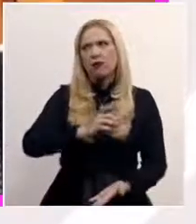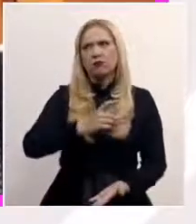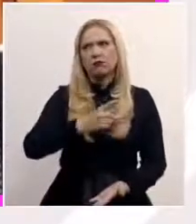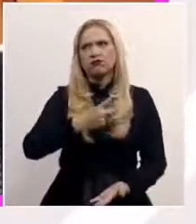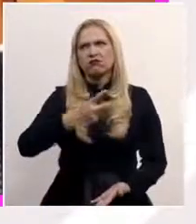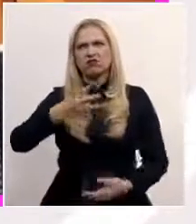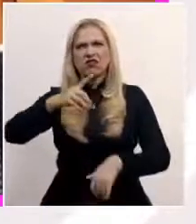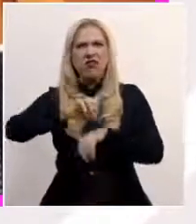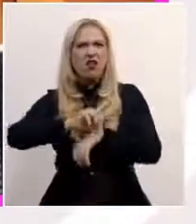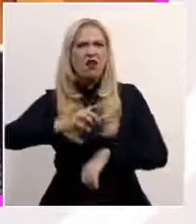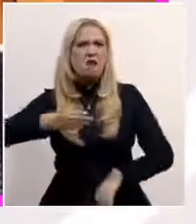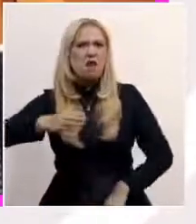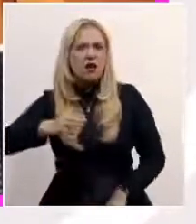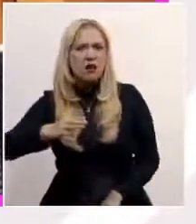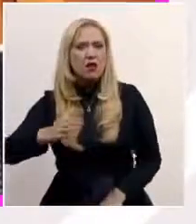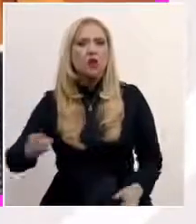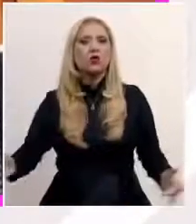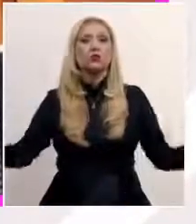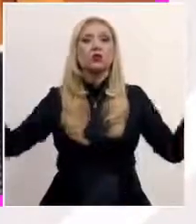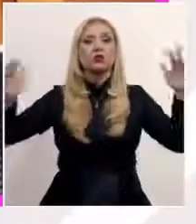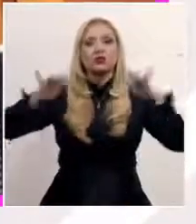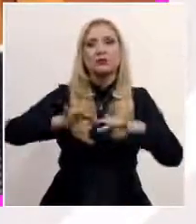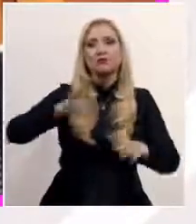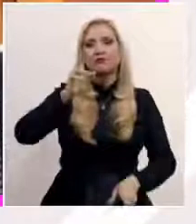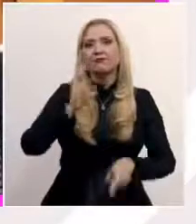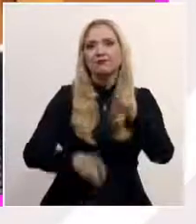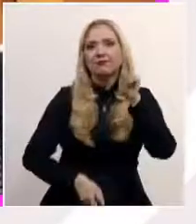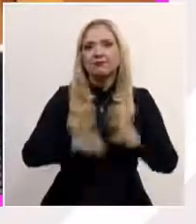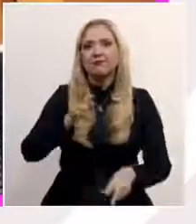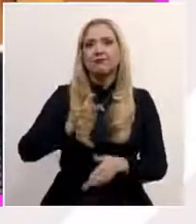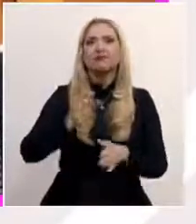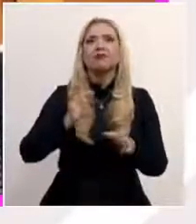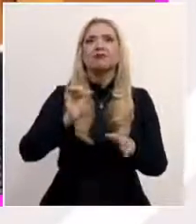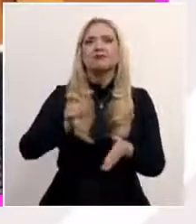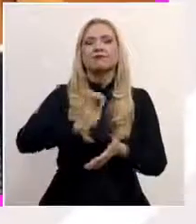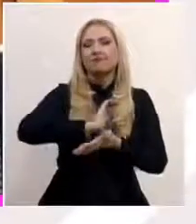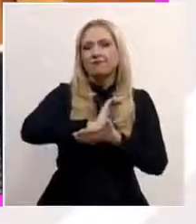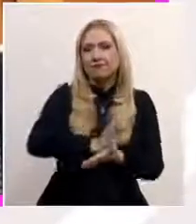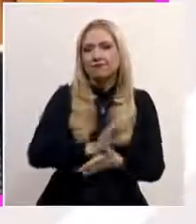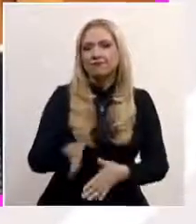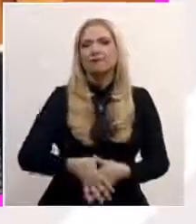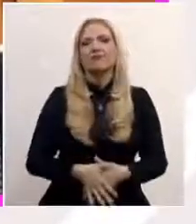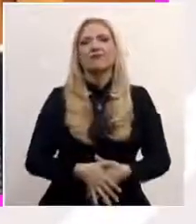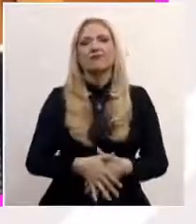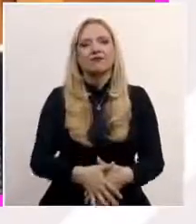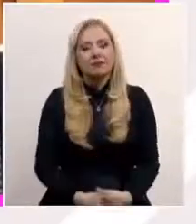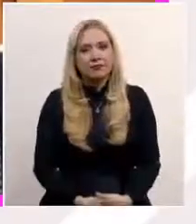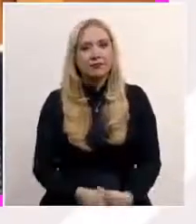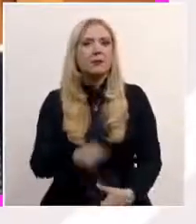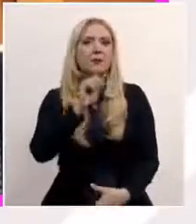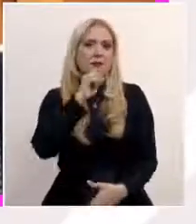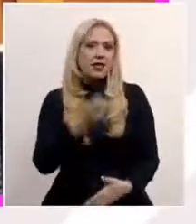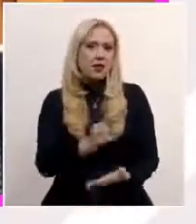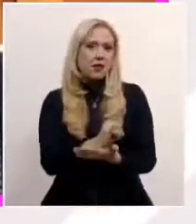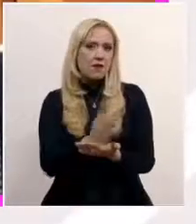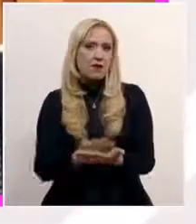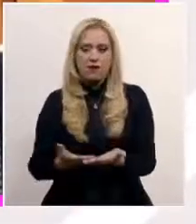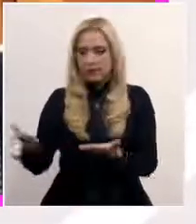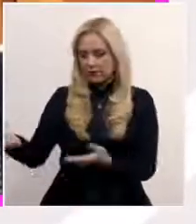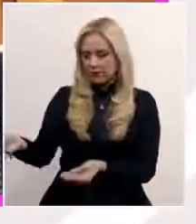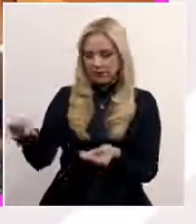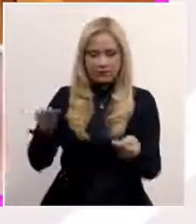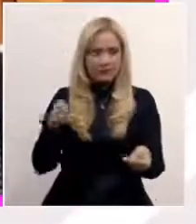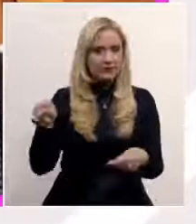mayo, un encuentro en donde estuvimos hablando sobre discriminación por embarazo. Se presentó precisamente este informe del Early